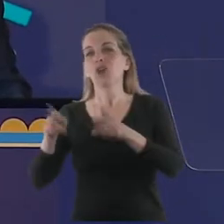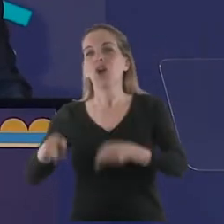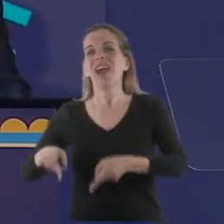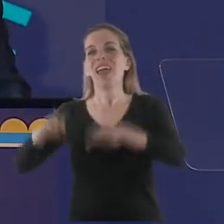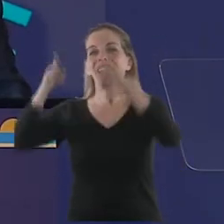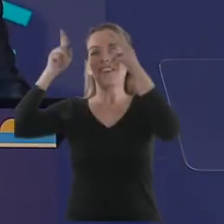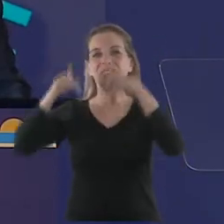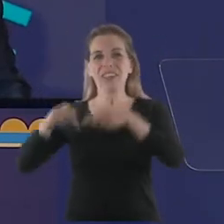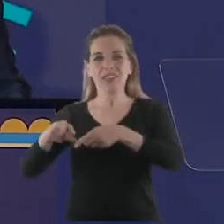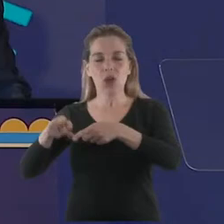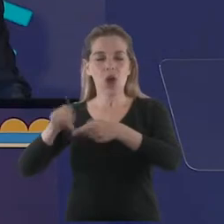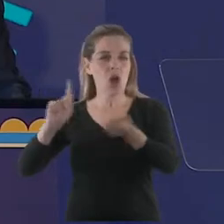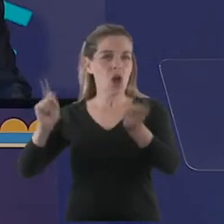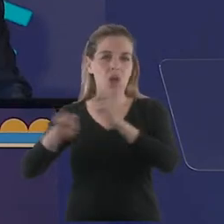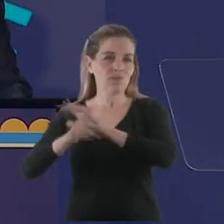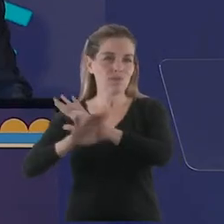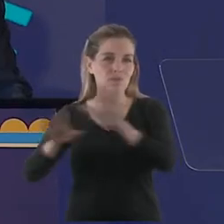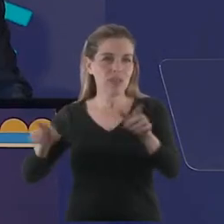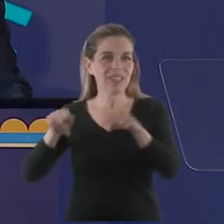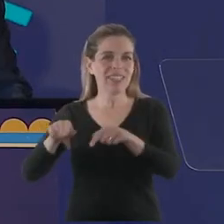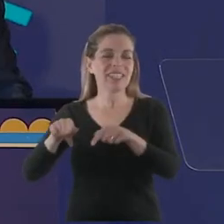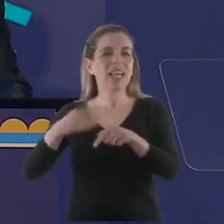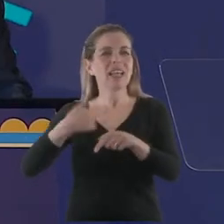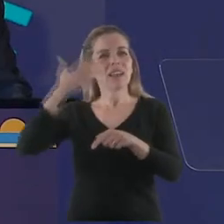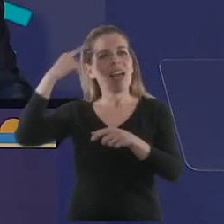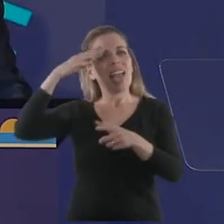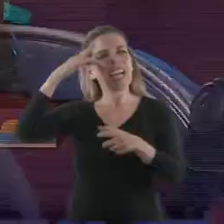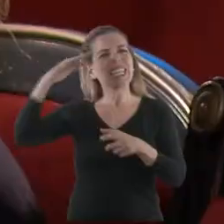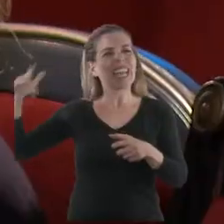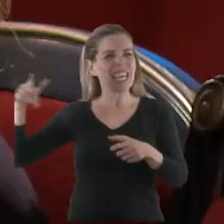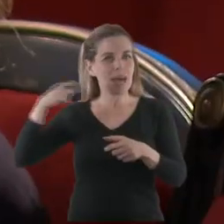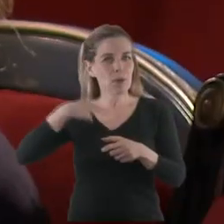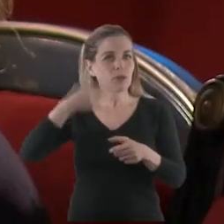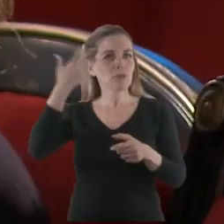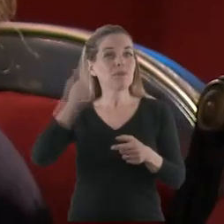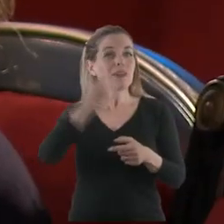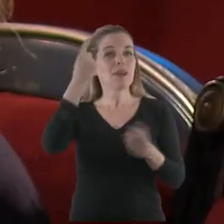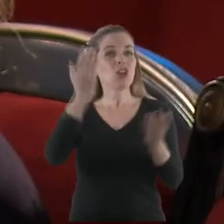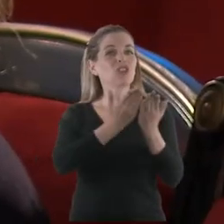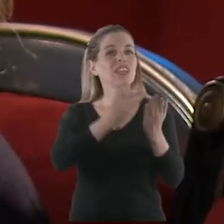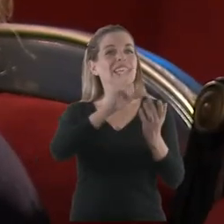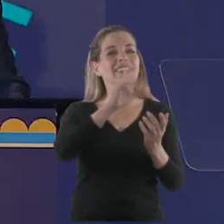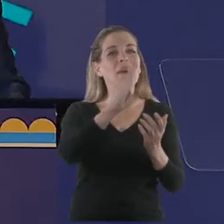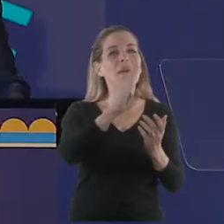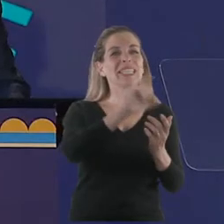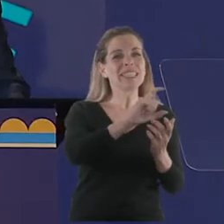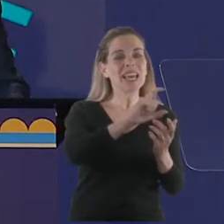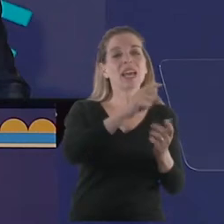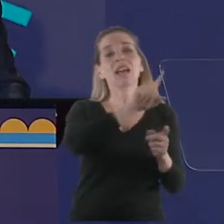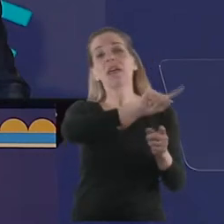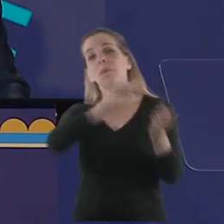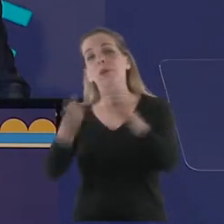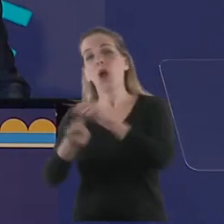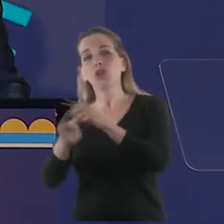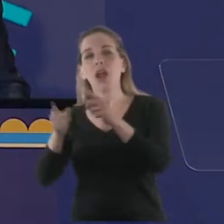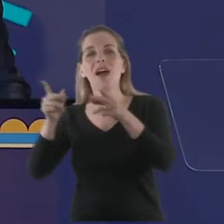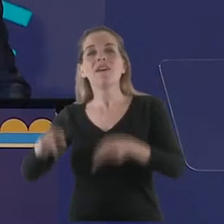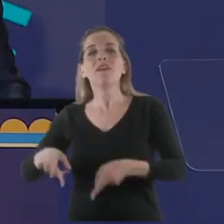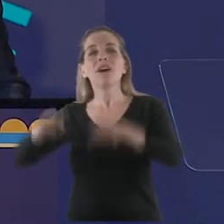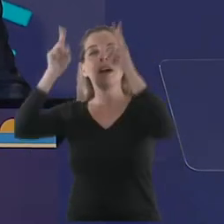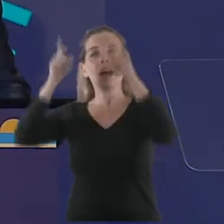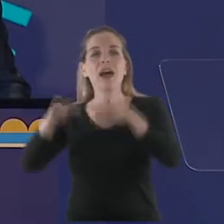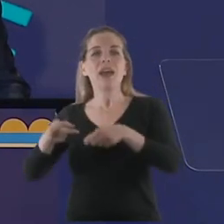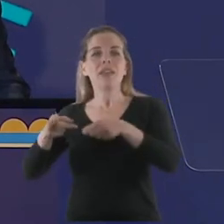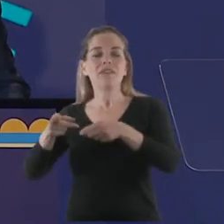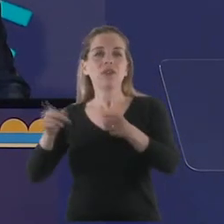sociales añoramos, estudiamos el CBC en Uriburu y ahí en Marcelo T la carrera que después toda la facultad se terminó